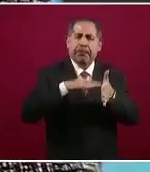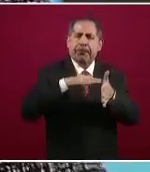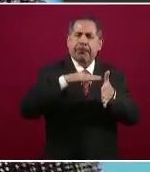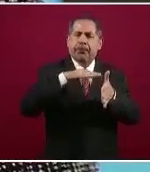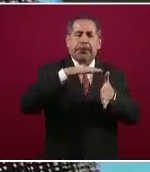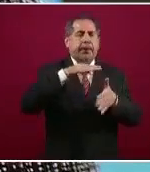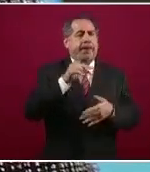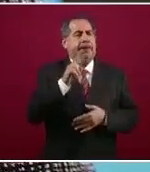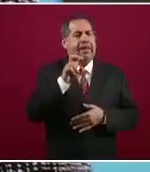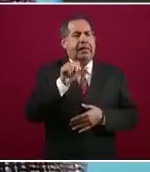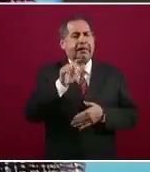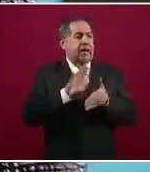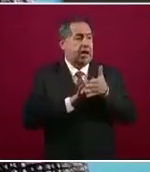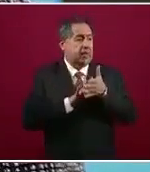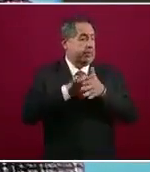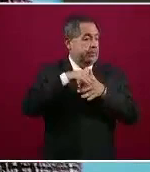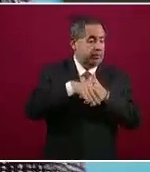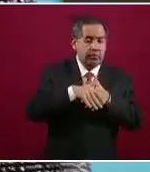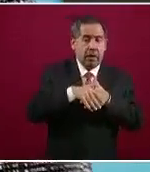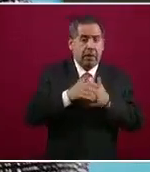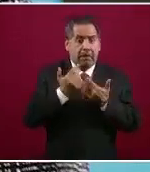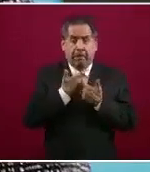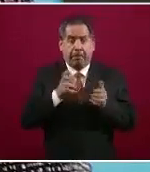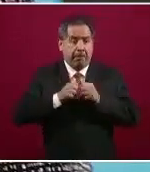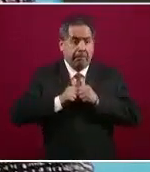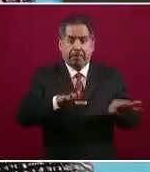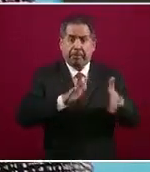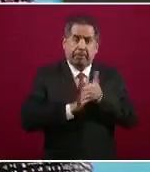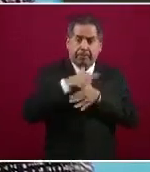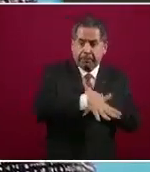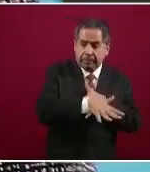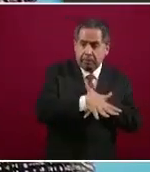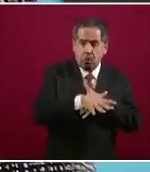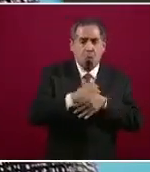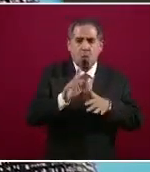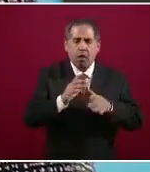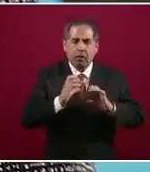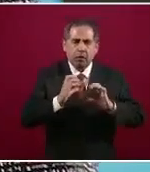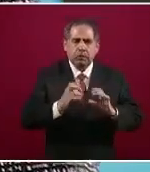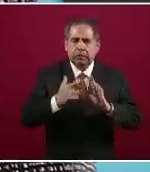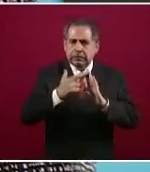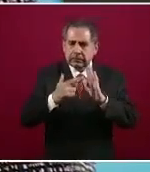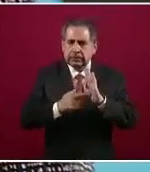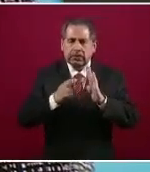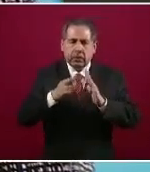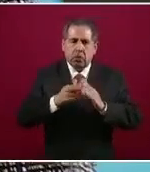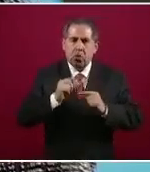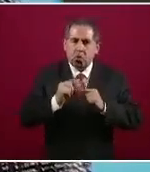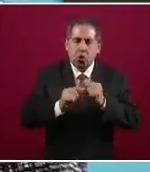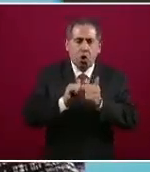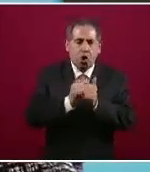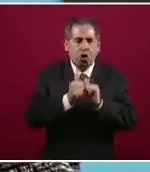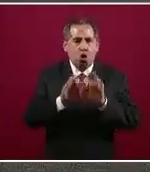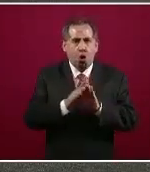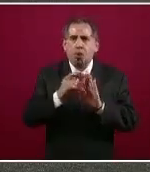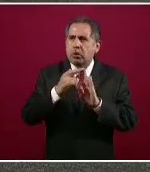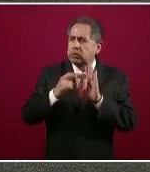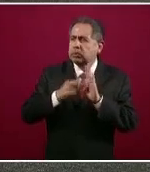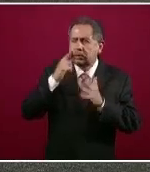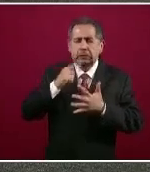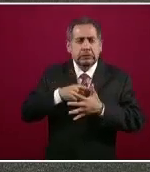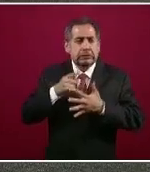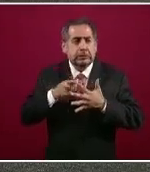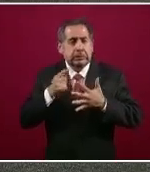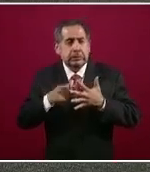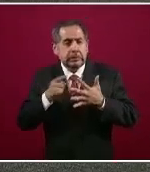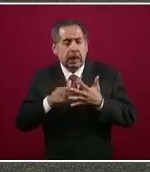Cuando se desfoga una presa, no se desfoga así nada más de repente, tenemos que seguir todo un protocolo, ciertas condiciones para avisar.